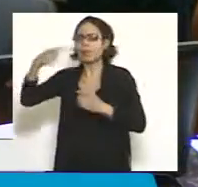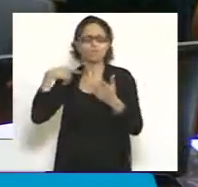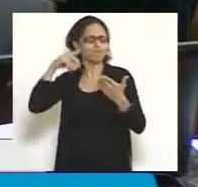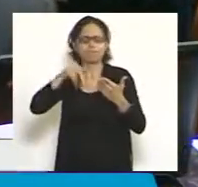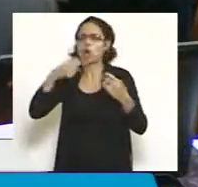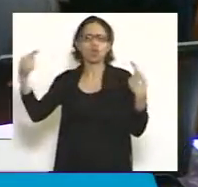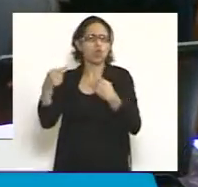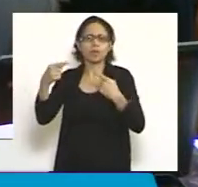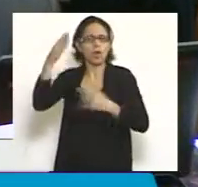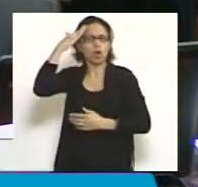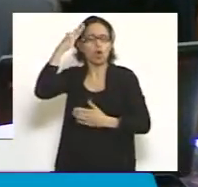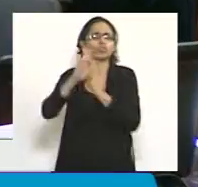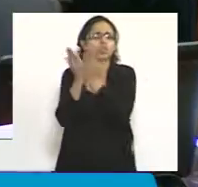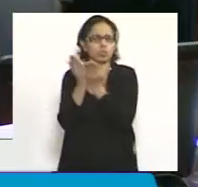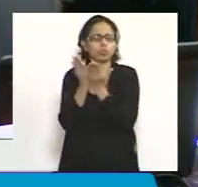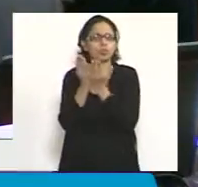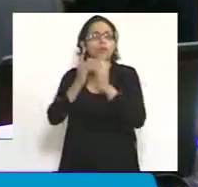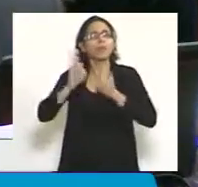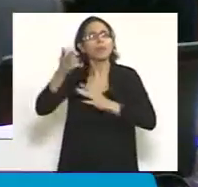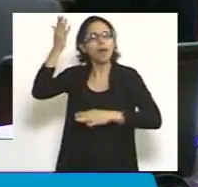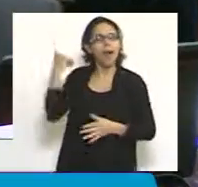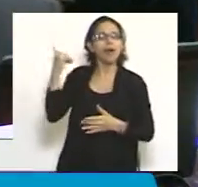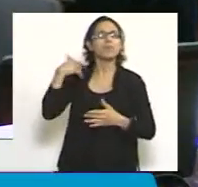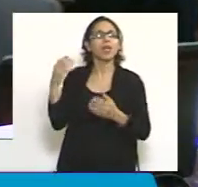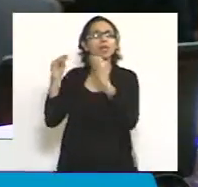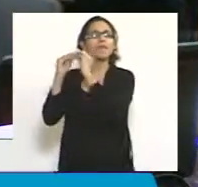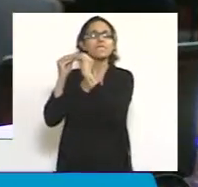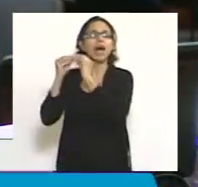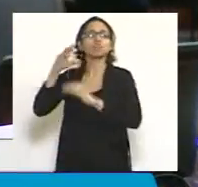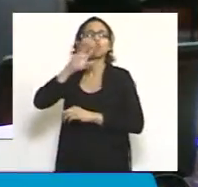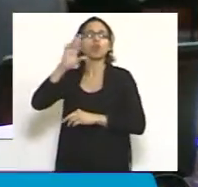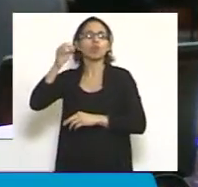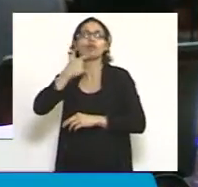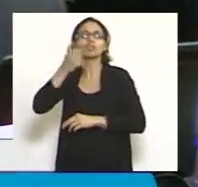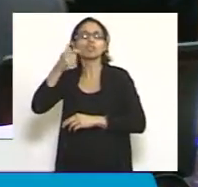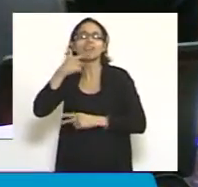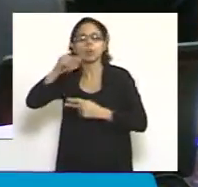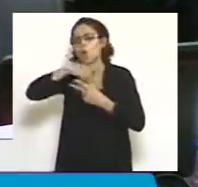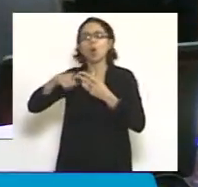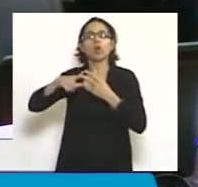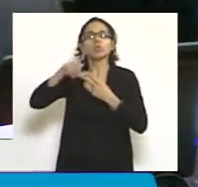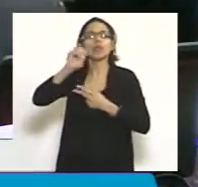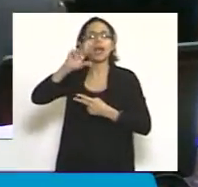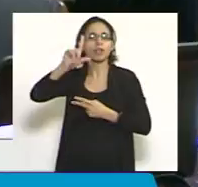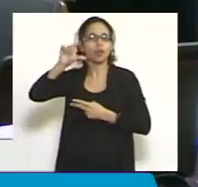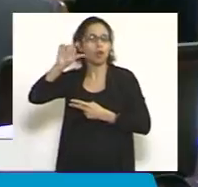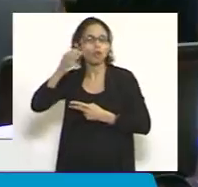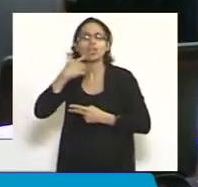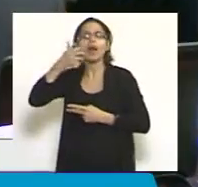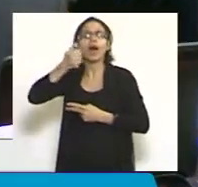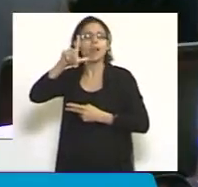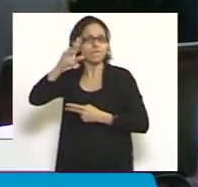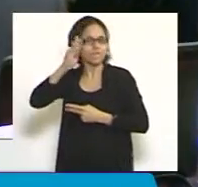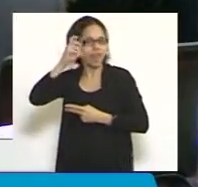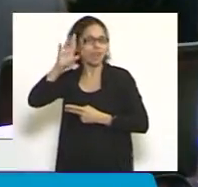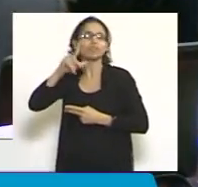que ha dado los ministros de la Corte en el fallo Rosa Carlos Alberto del año 2007 y en el fallo Aparicio